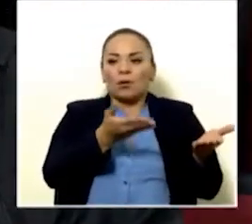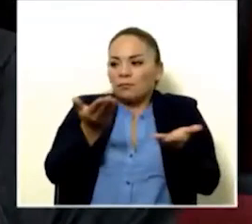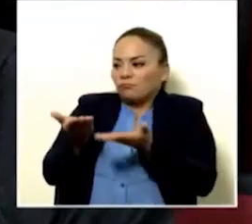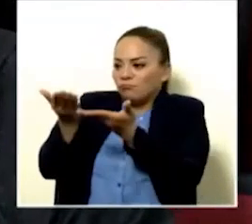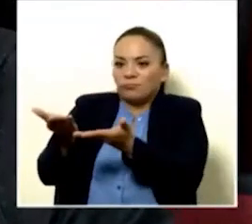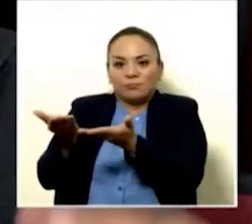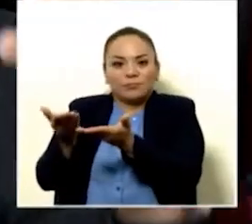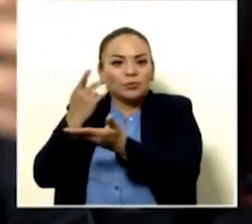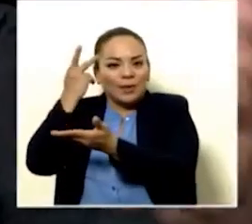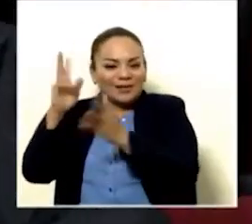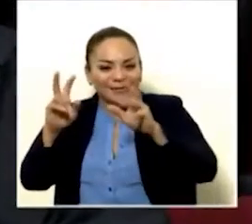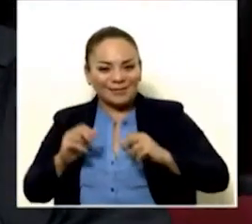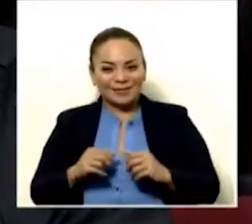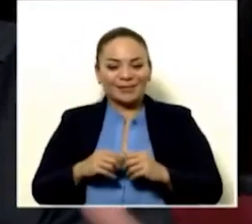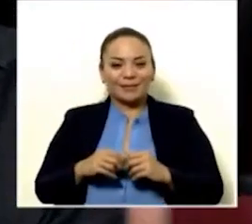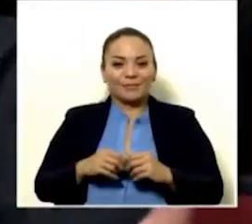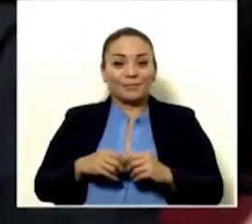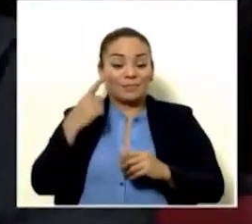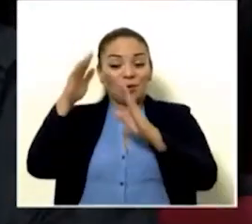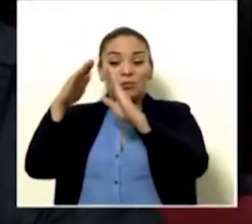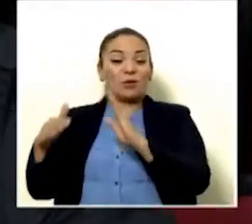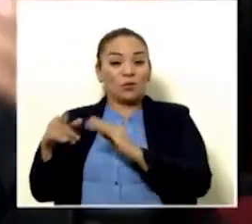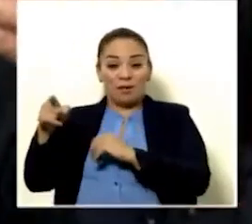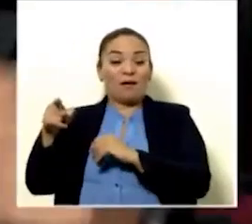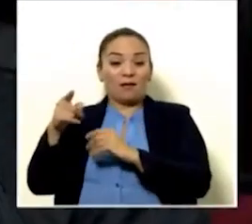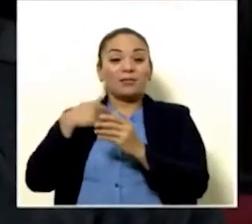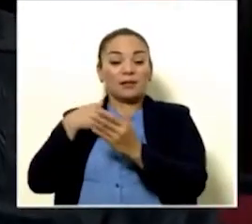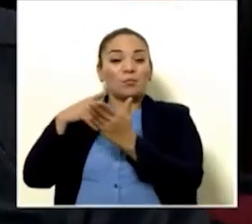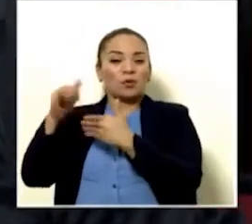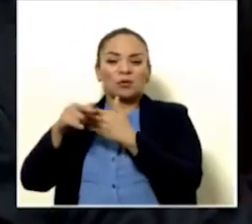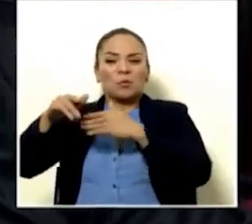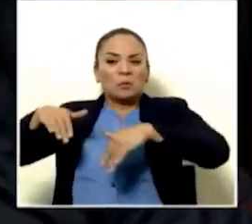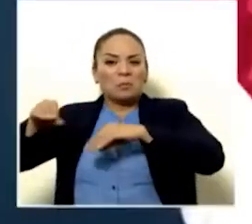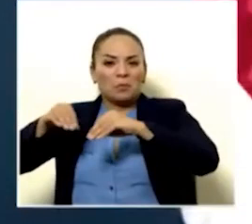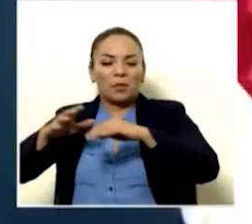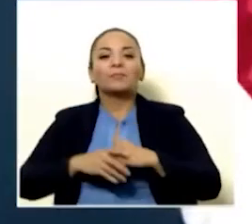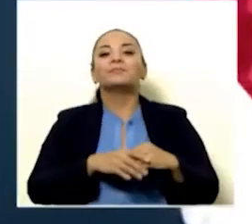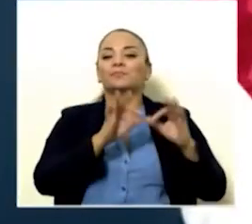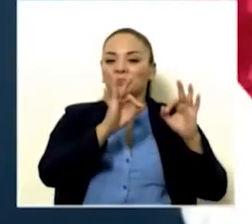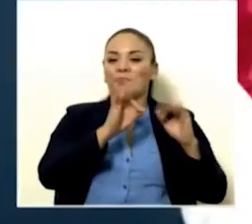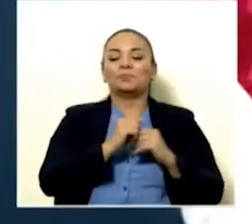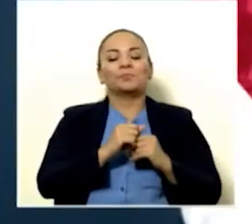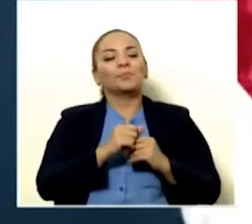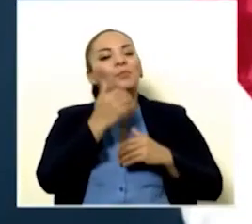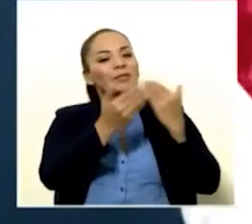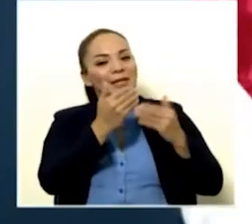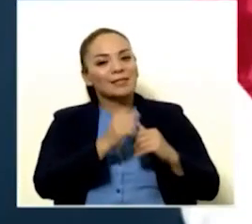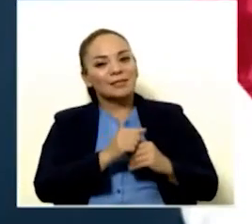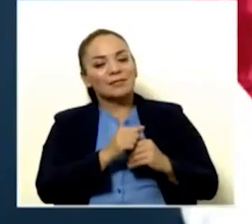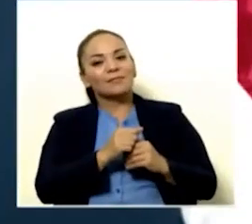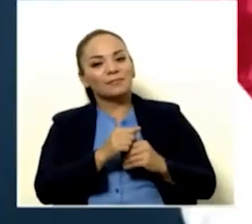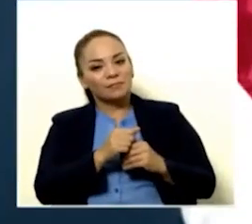Contraloría tiene esta visión, no se ha movido, es un proyecto que está ahí. ¿Cuál es su visión, señor presidente? Muchas gracias. Usted cubrió una